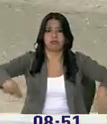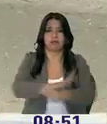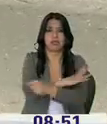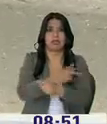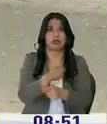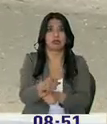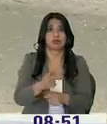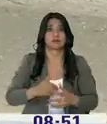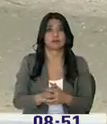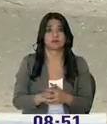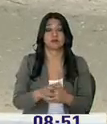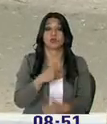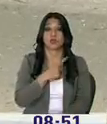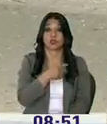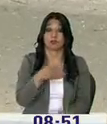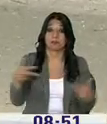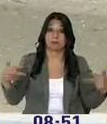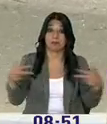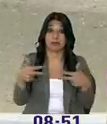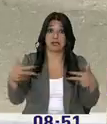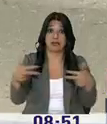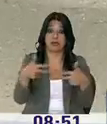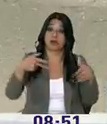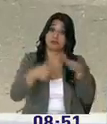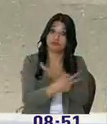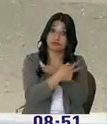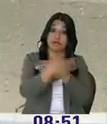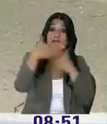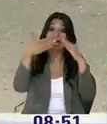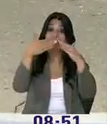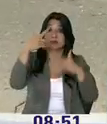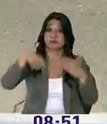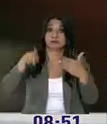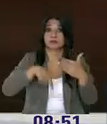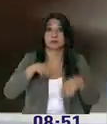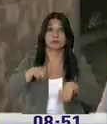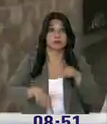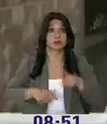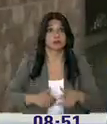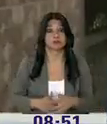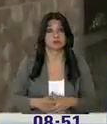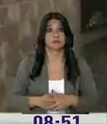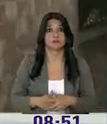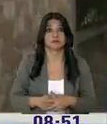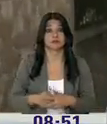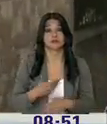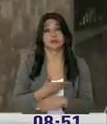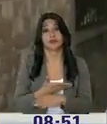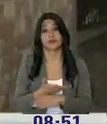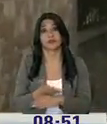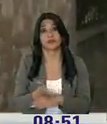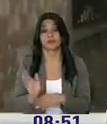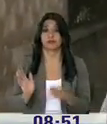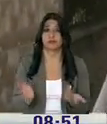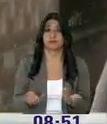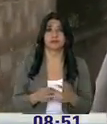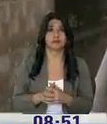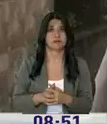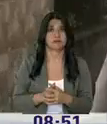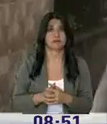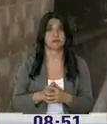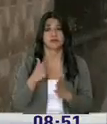propietarios de los parqueaderos cercanos tienen dificultades para ingresar con sus vehículos siempre se demoran esas tres estas